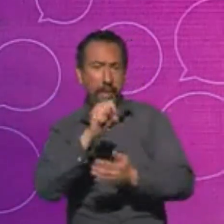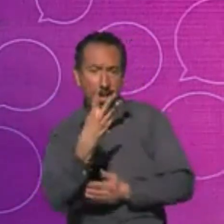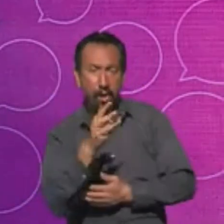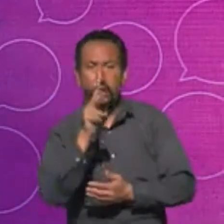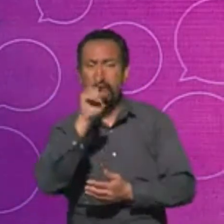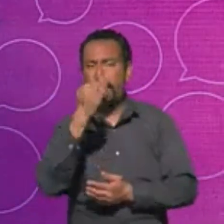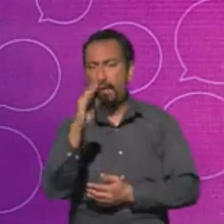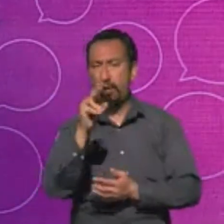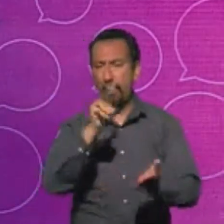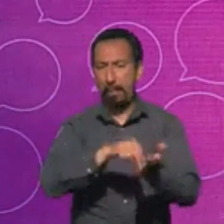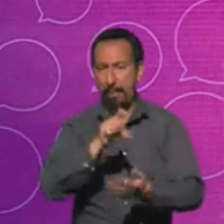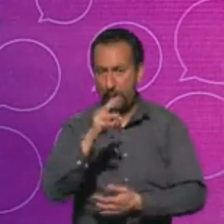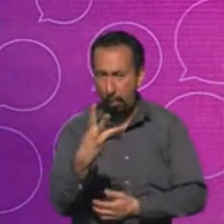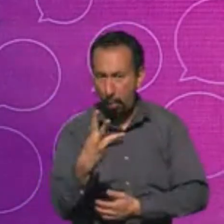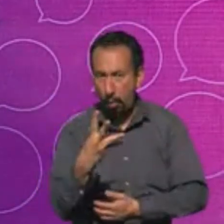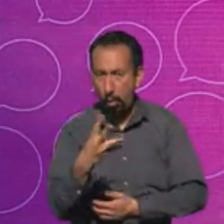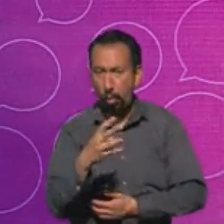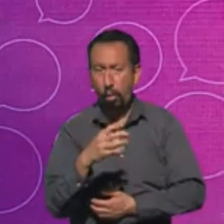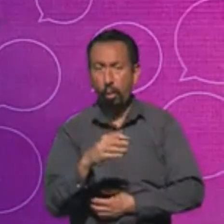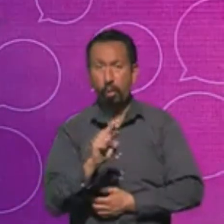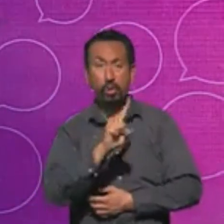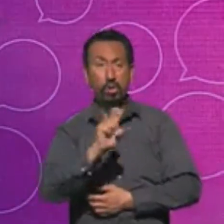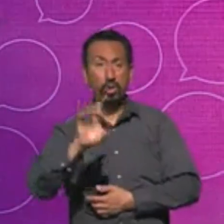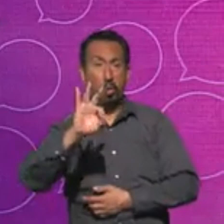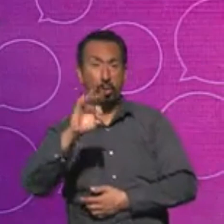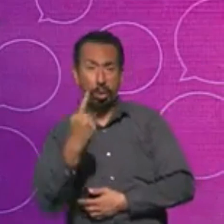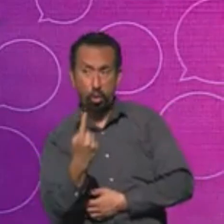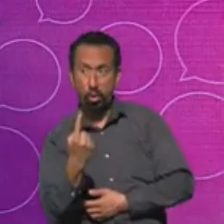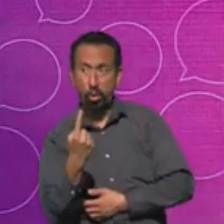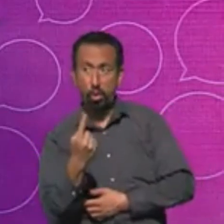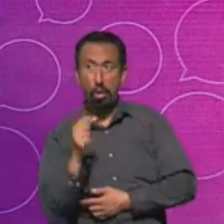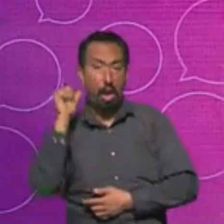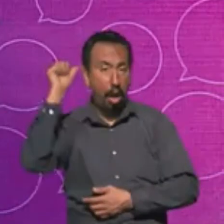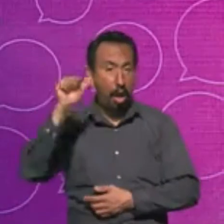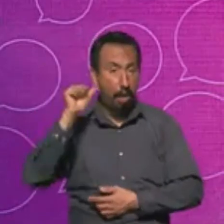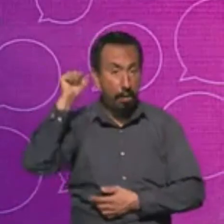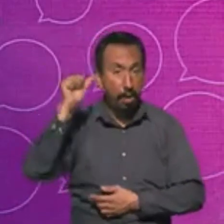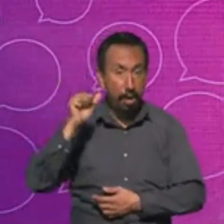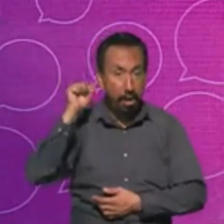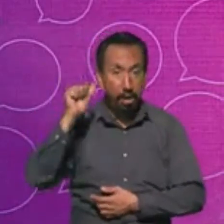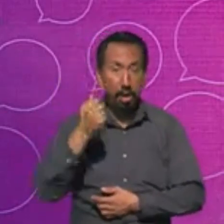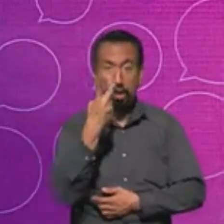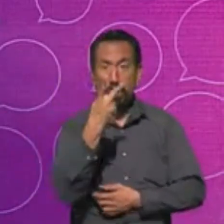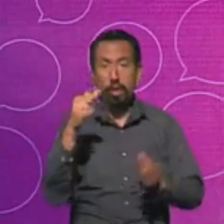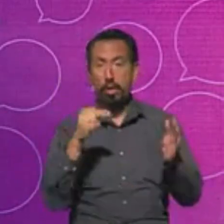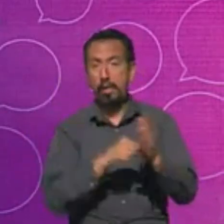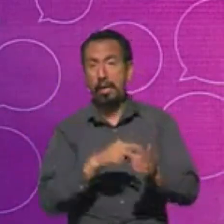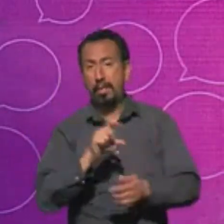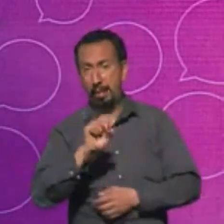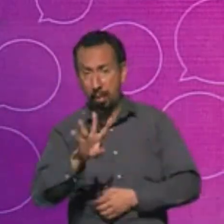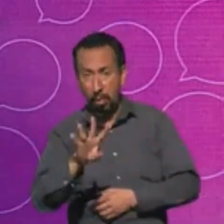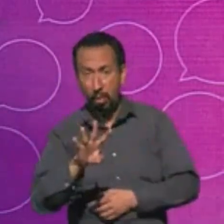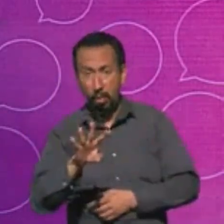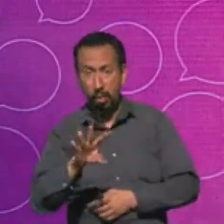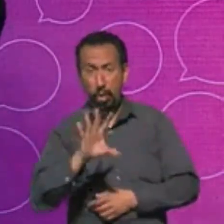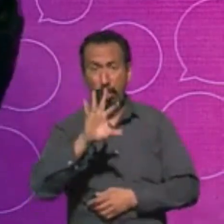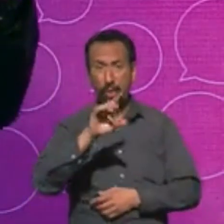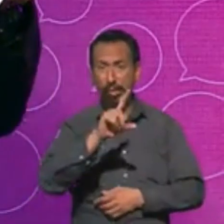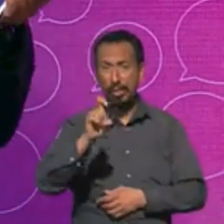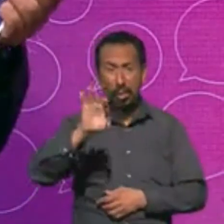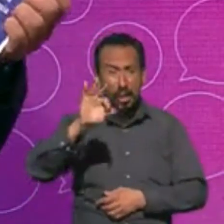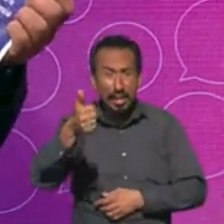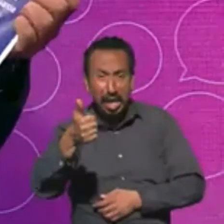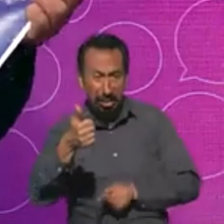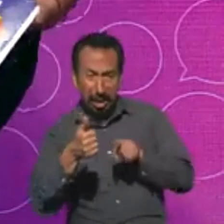2024 en el la posición 141 en abril de 2 24 en la posición 46 que aunque está salud